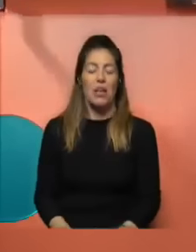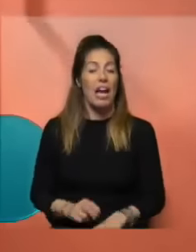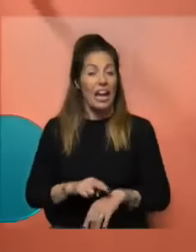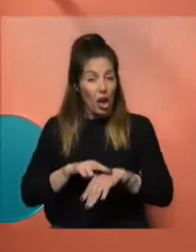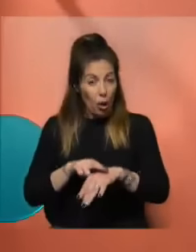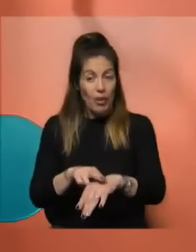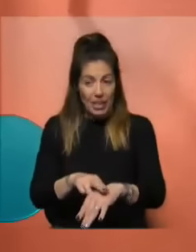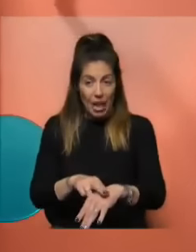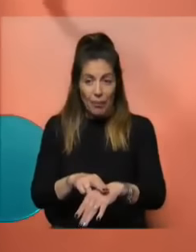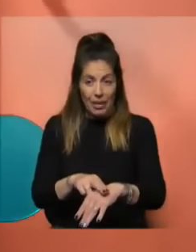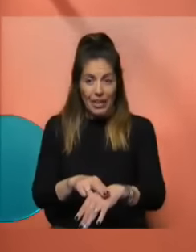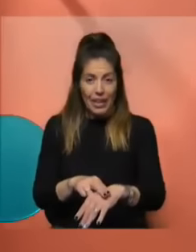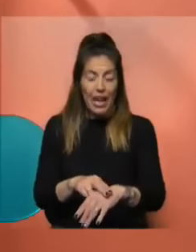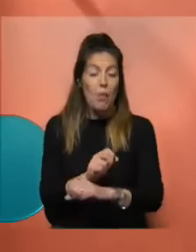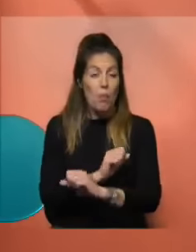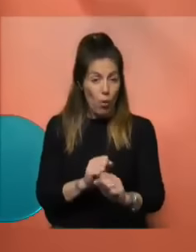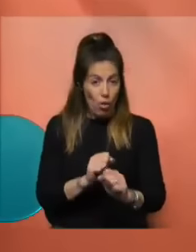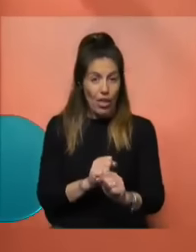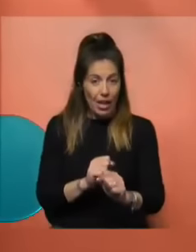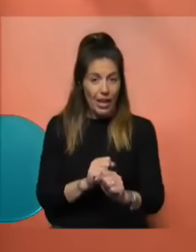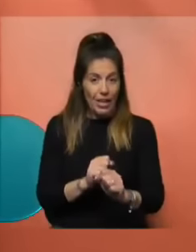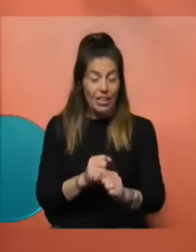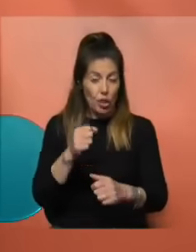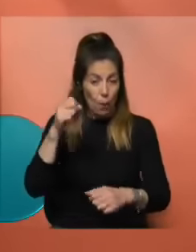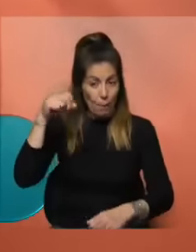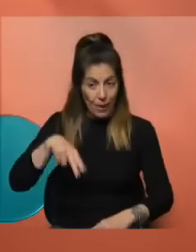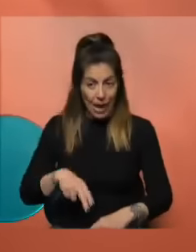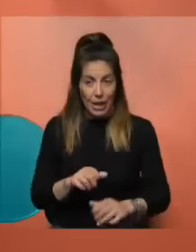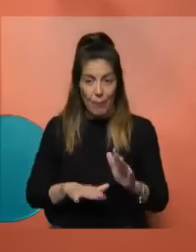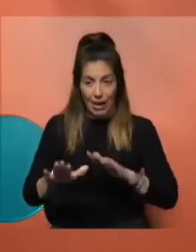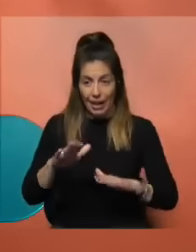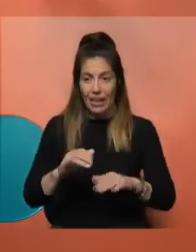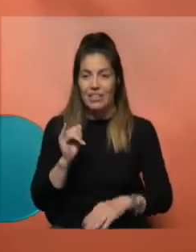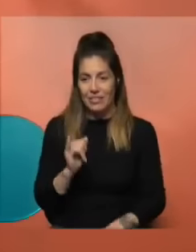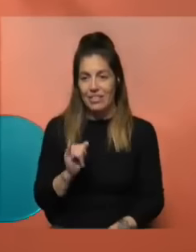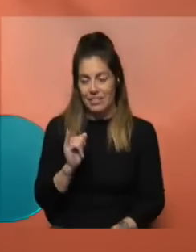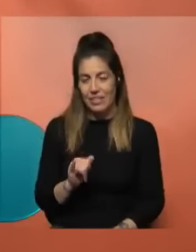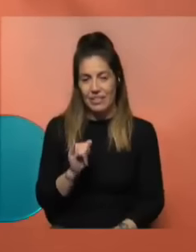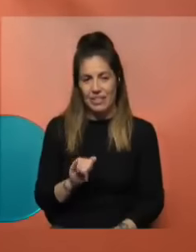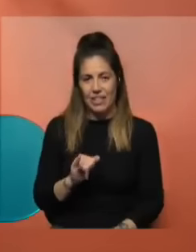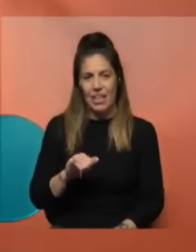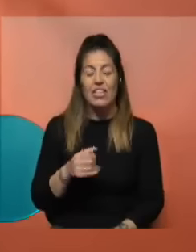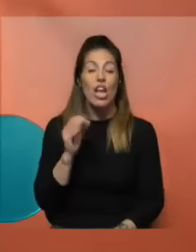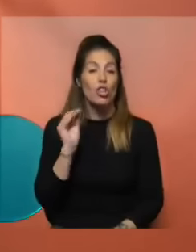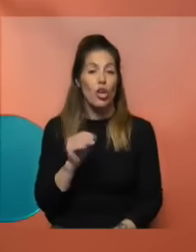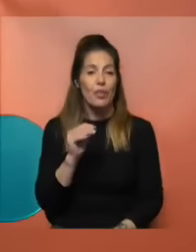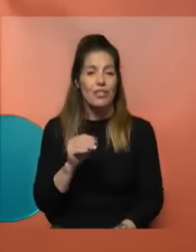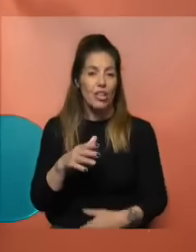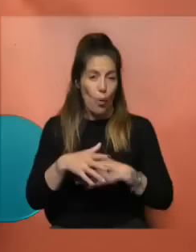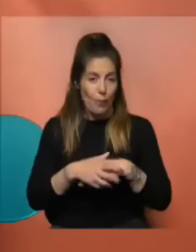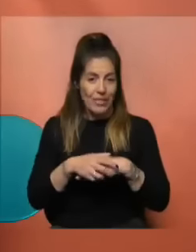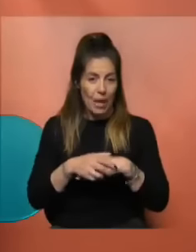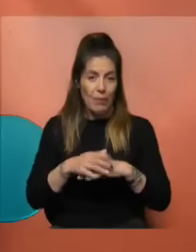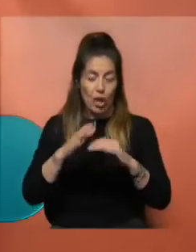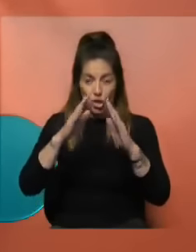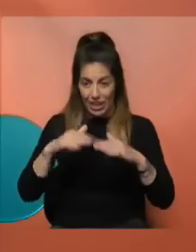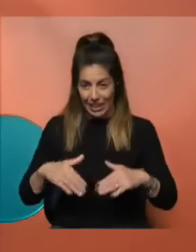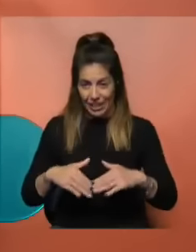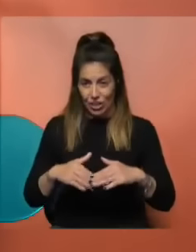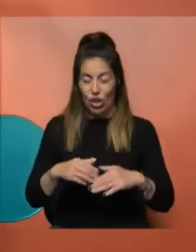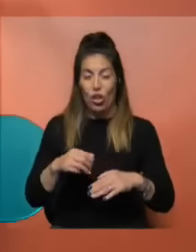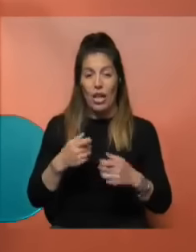recomendable, digamos, el poder contar con estos planes para poder refaccionar, ¿verdad? Claro, totalmente. Y ya le estoy avisando a mis amigos del Cerrito de que se viene